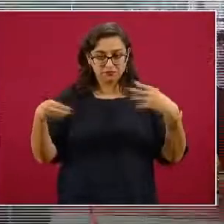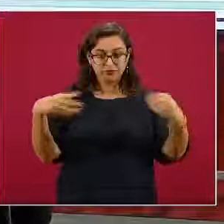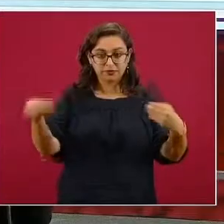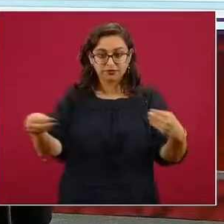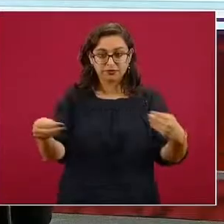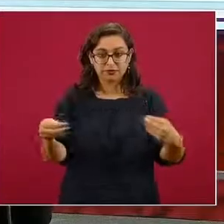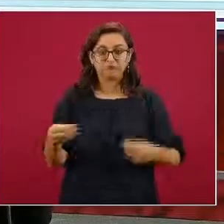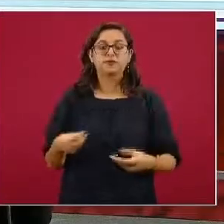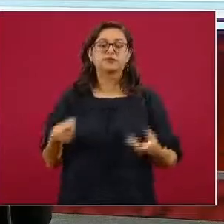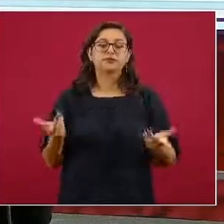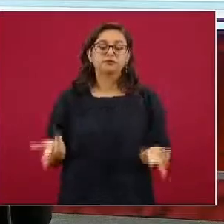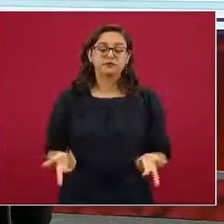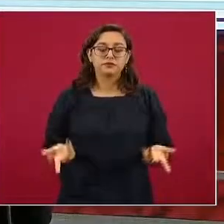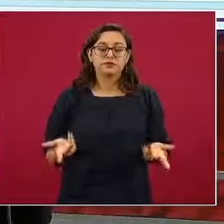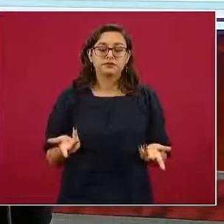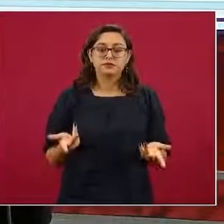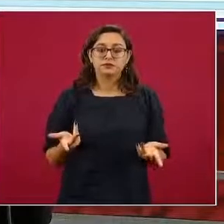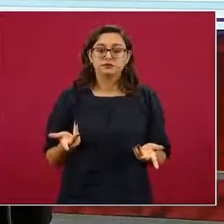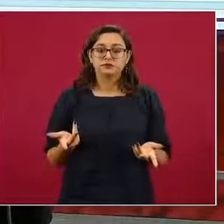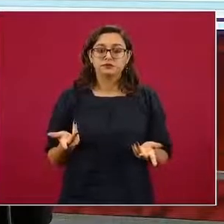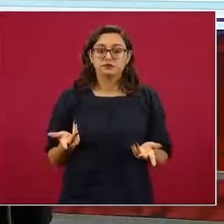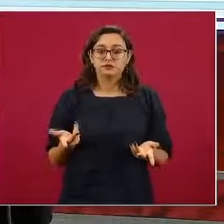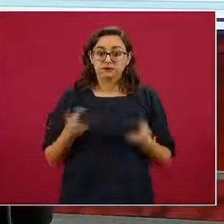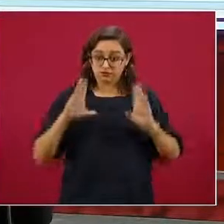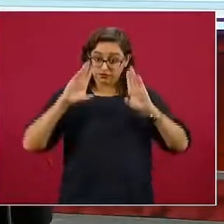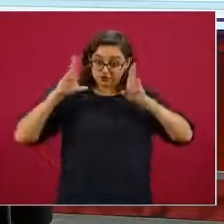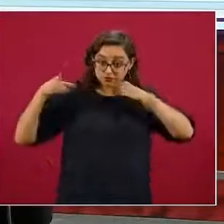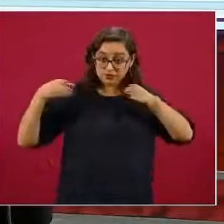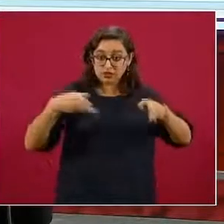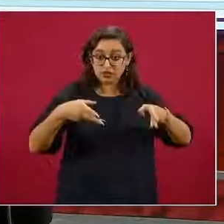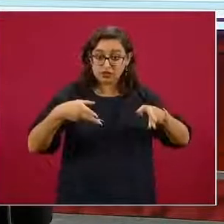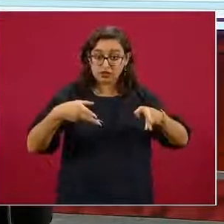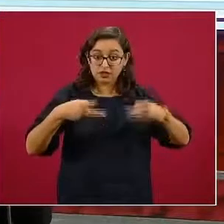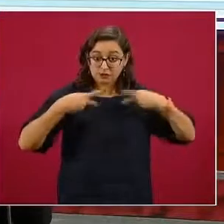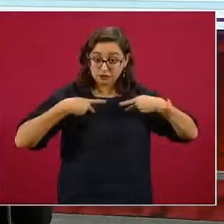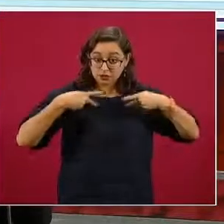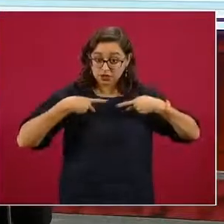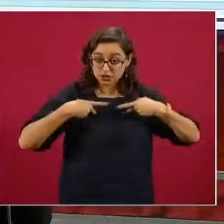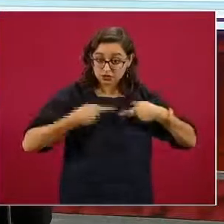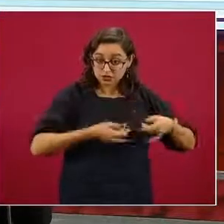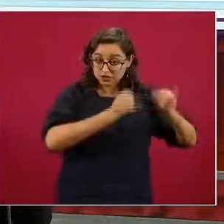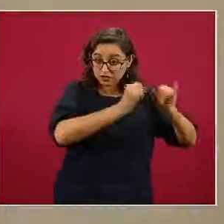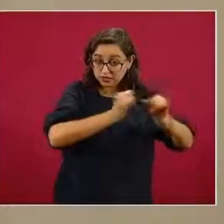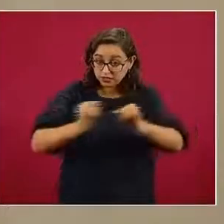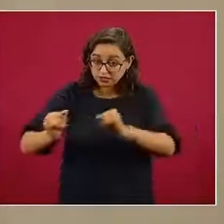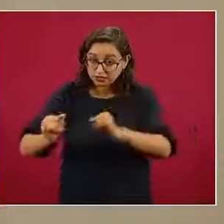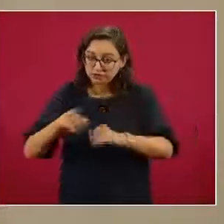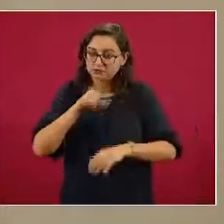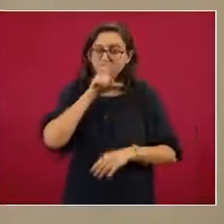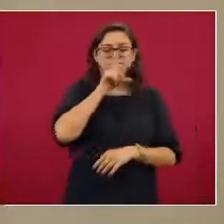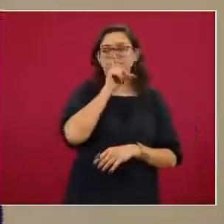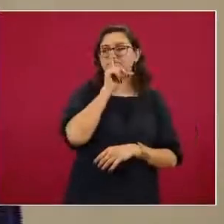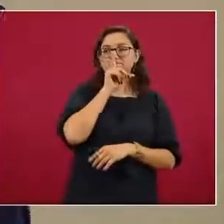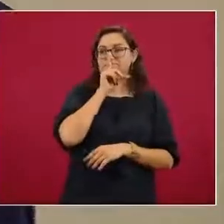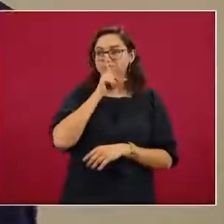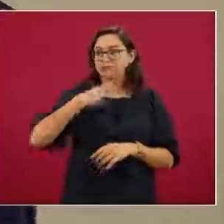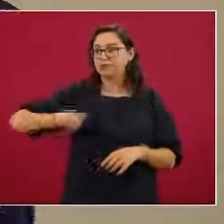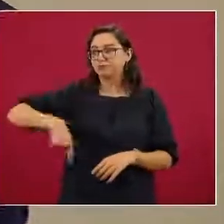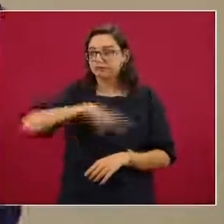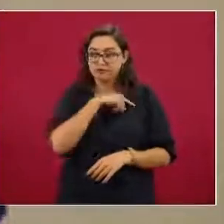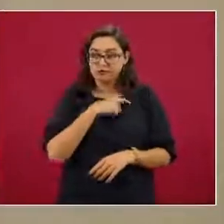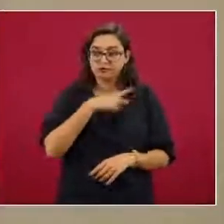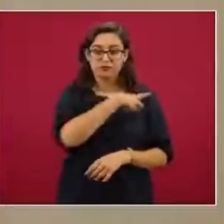COVID-19 característicamente no se han dirigido hacia personas en lo individual. Esto quisiéramos destacarlo, lo hemos